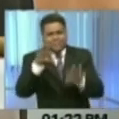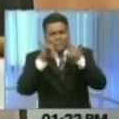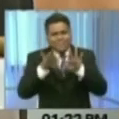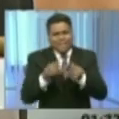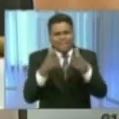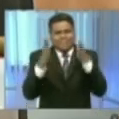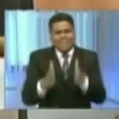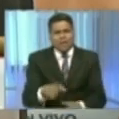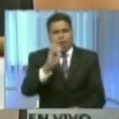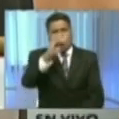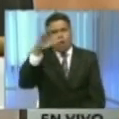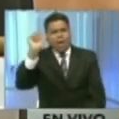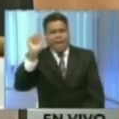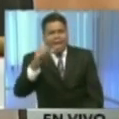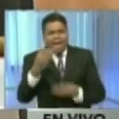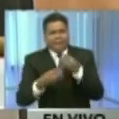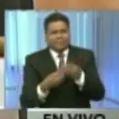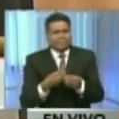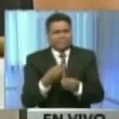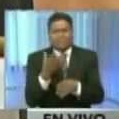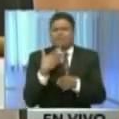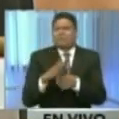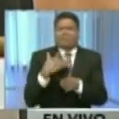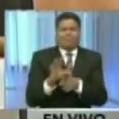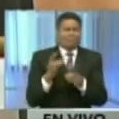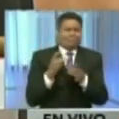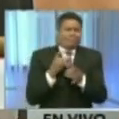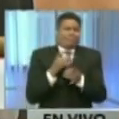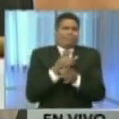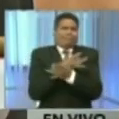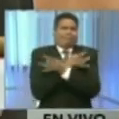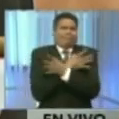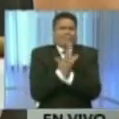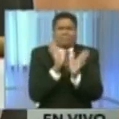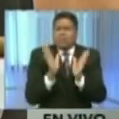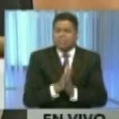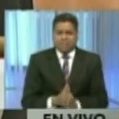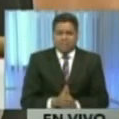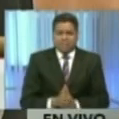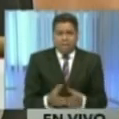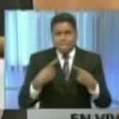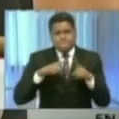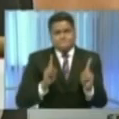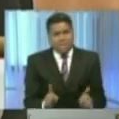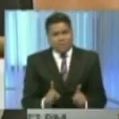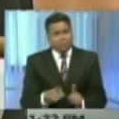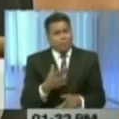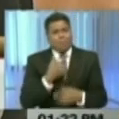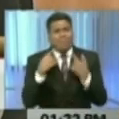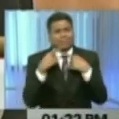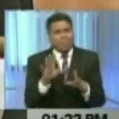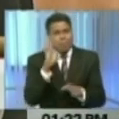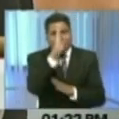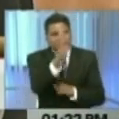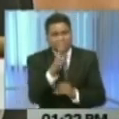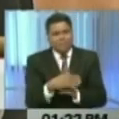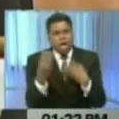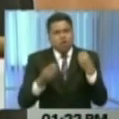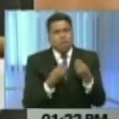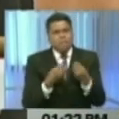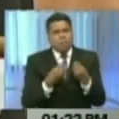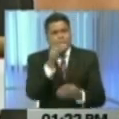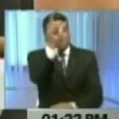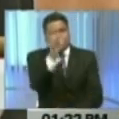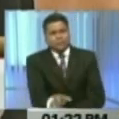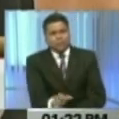cumpliendo una tarea como agente imperial. Y no podemos perder de vista que no se trata de personalizar